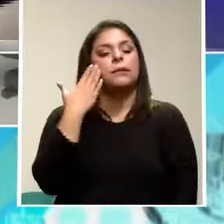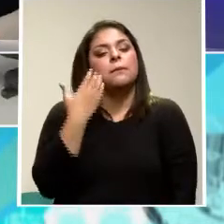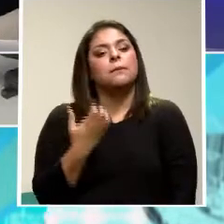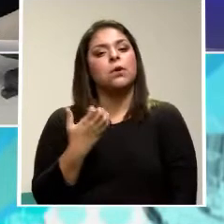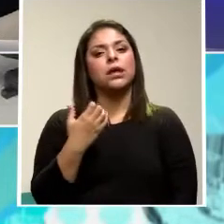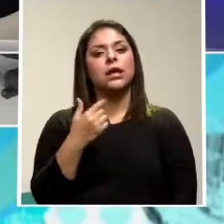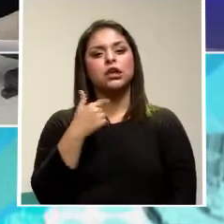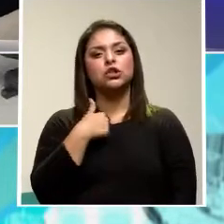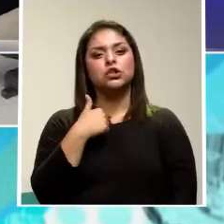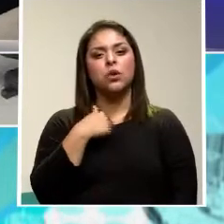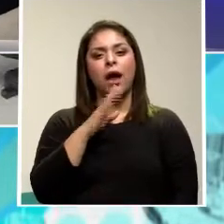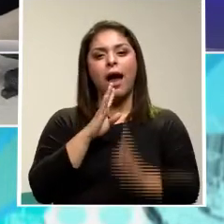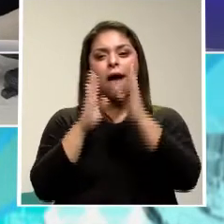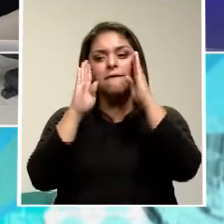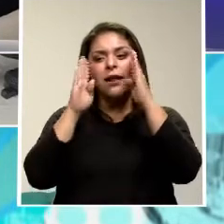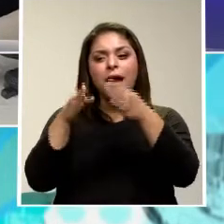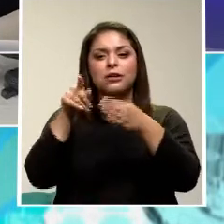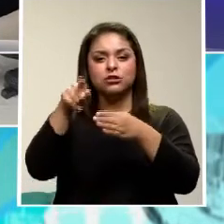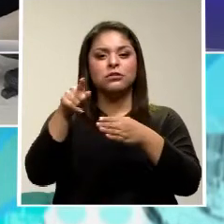énfasis en el feedback,